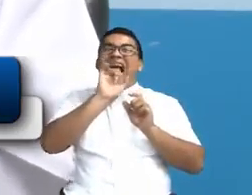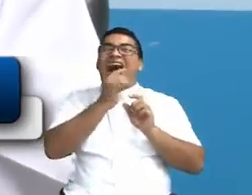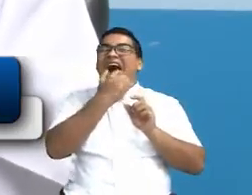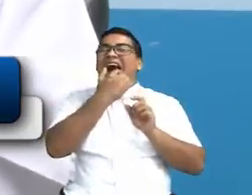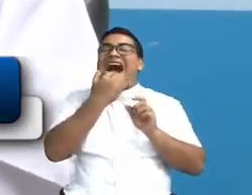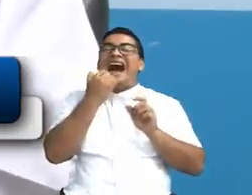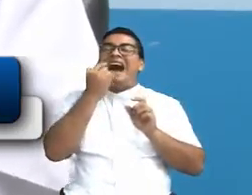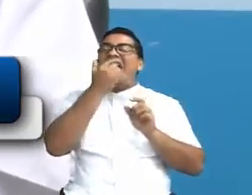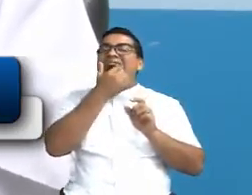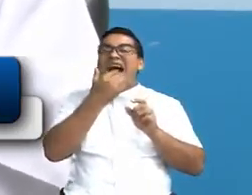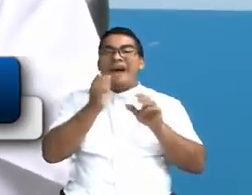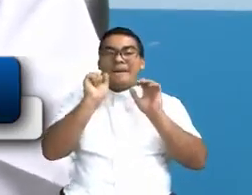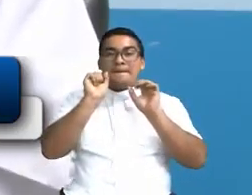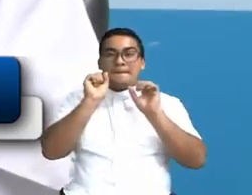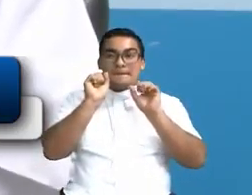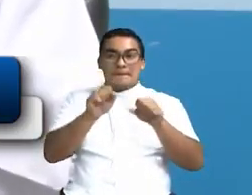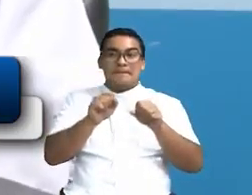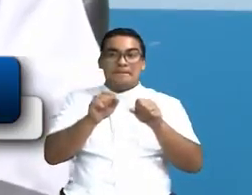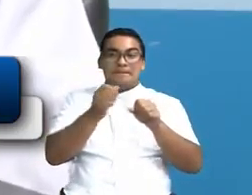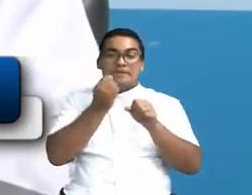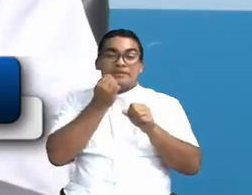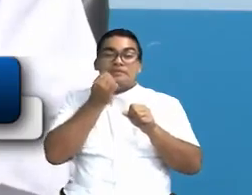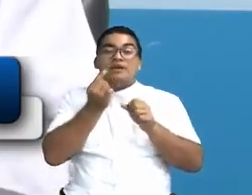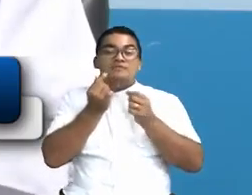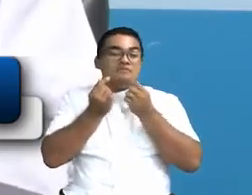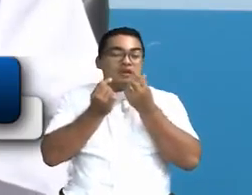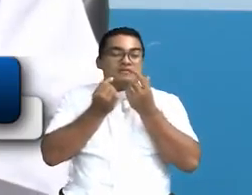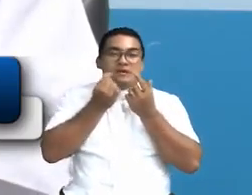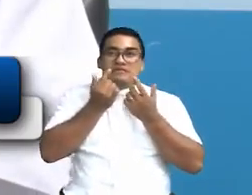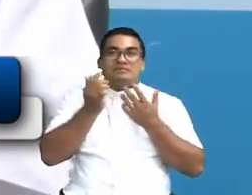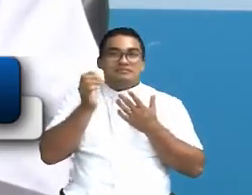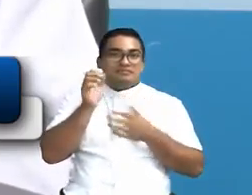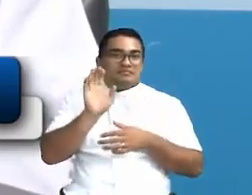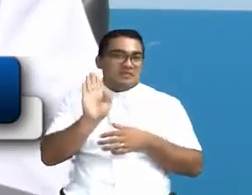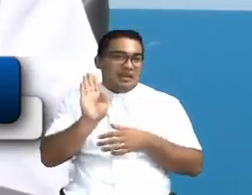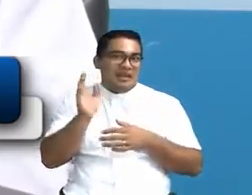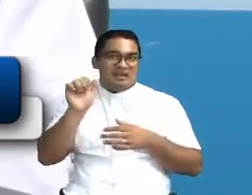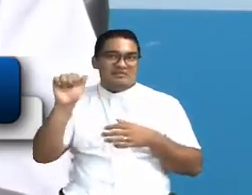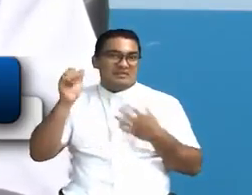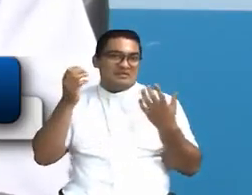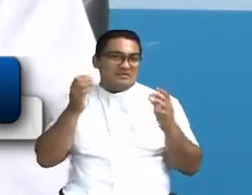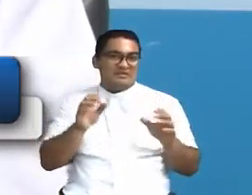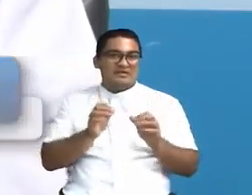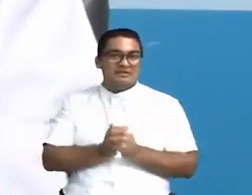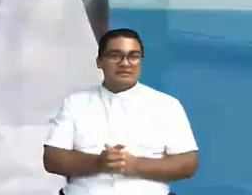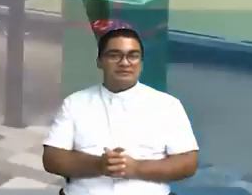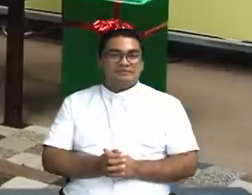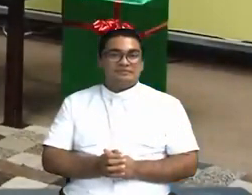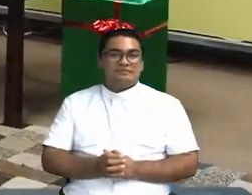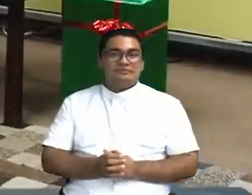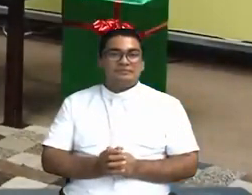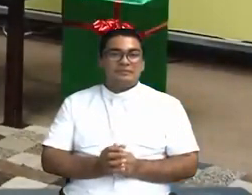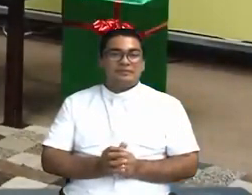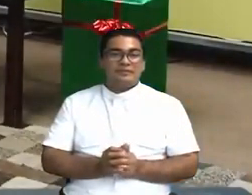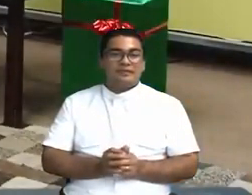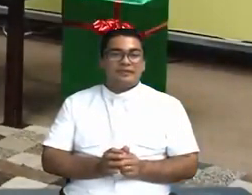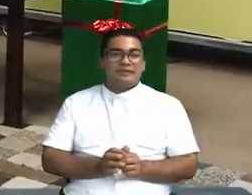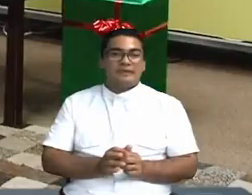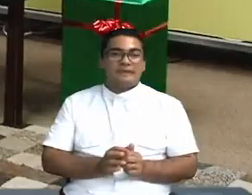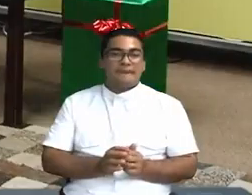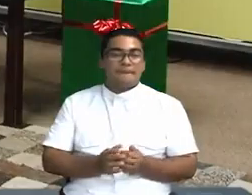o esa bacteria o ese hongo, ahí es donde va a nacer lo que es la ampolla. Ya, ahora, ¿qué otras causas podrían ser,